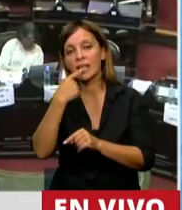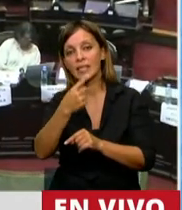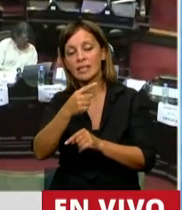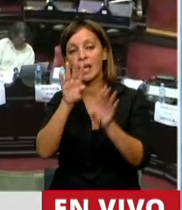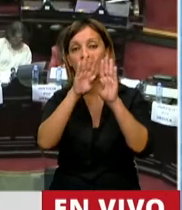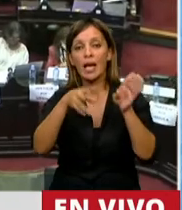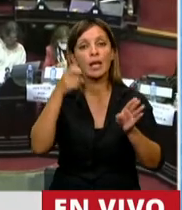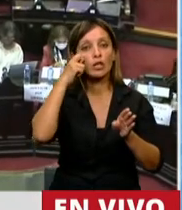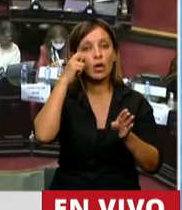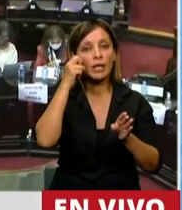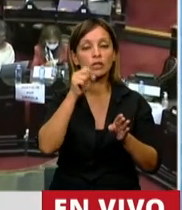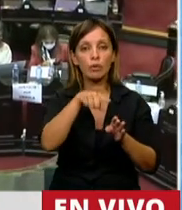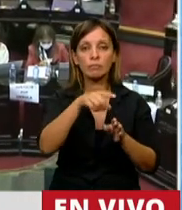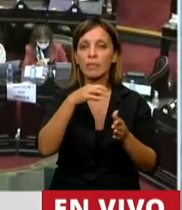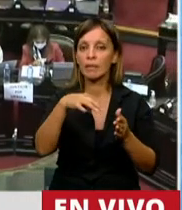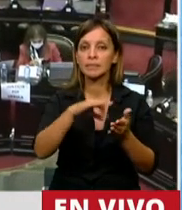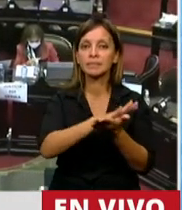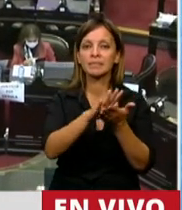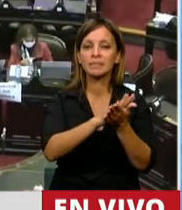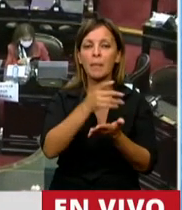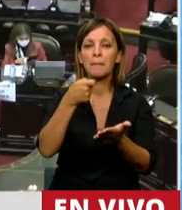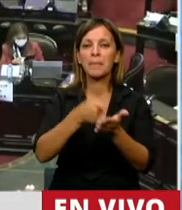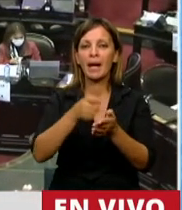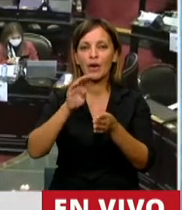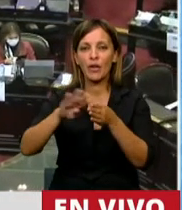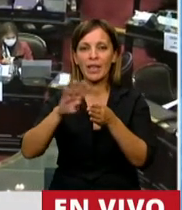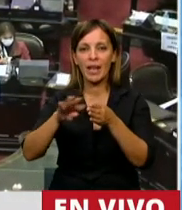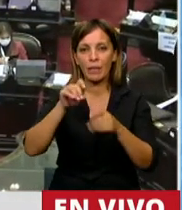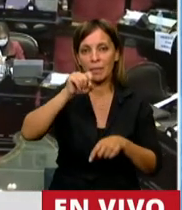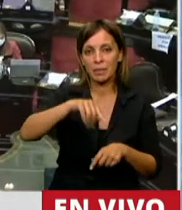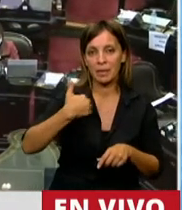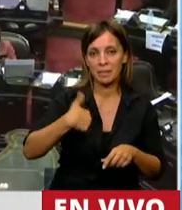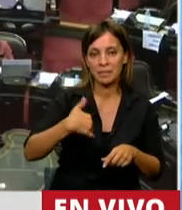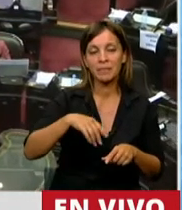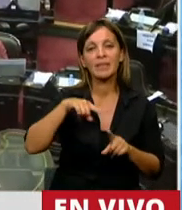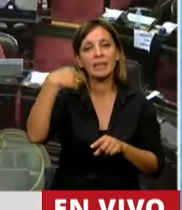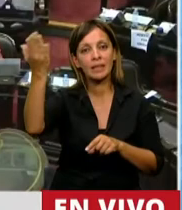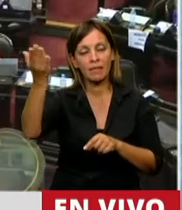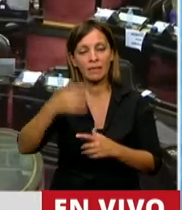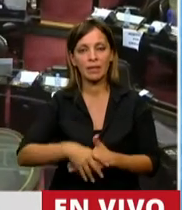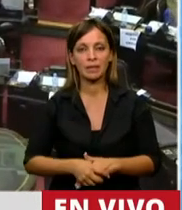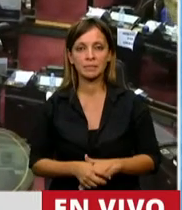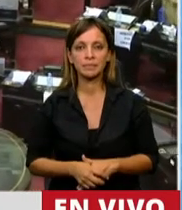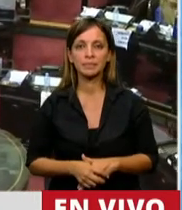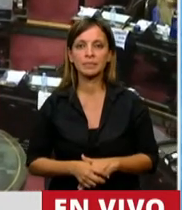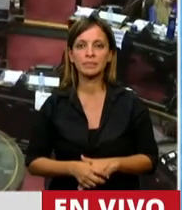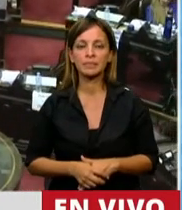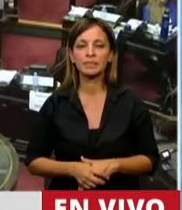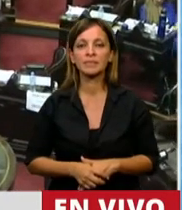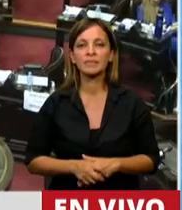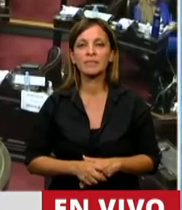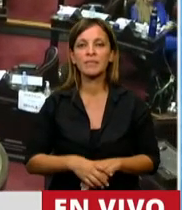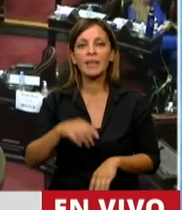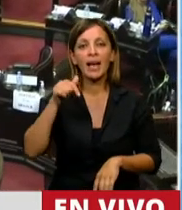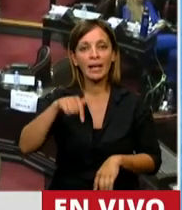Congreso arreglar el pago de la deuda interior y exterior de la Nación. Acá el tema que